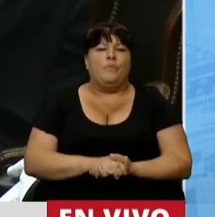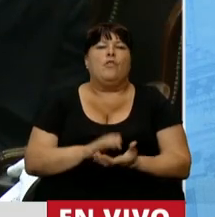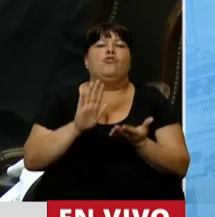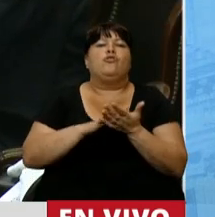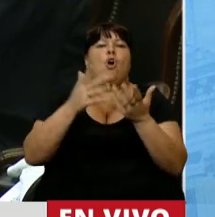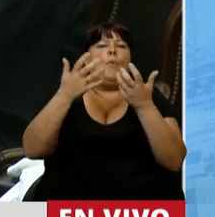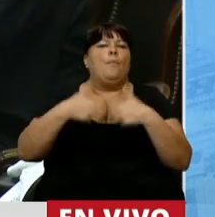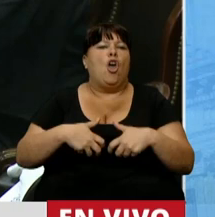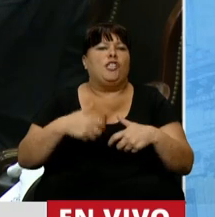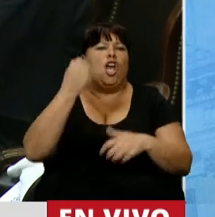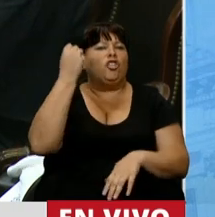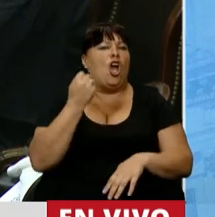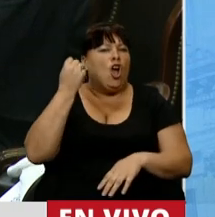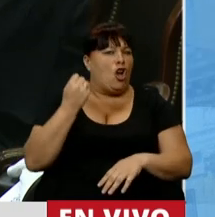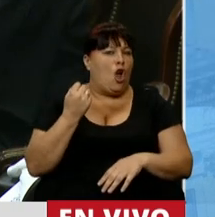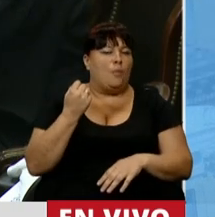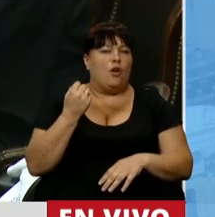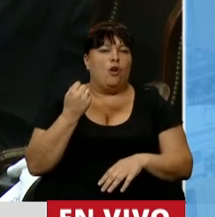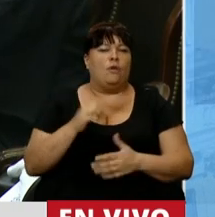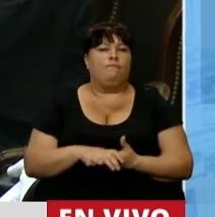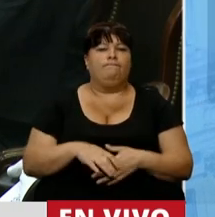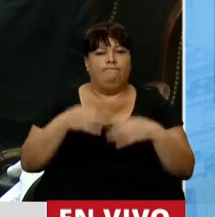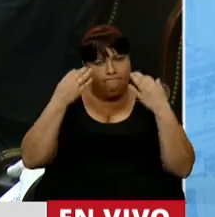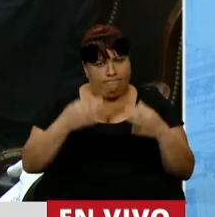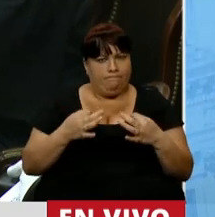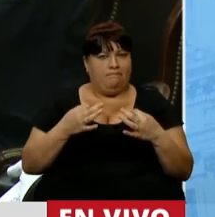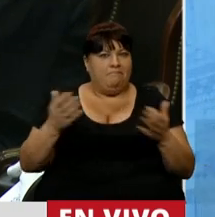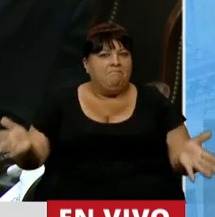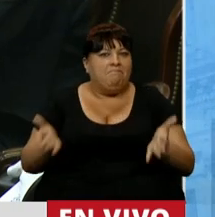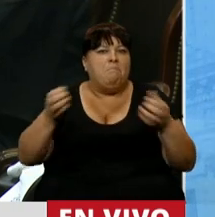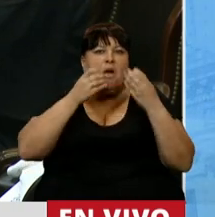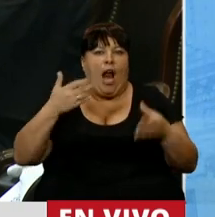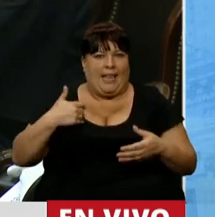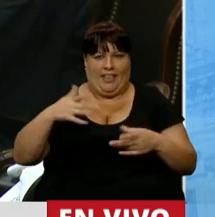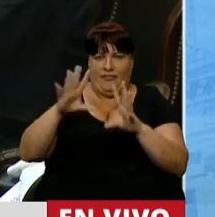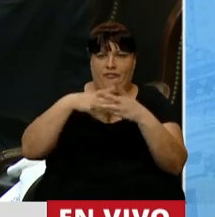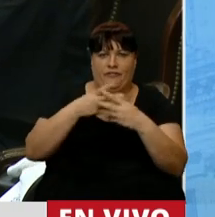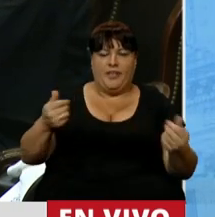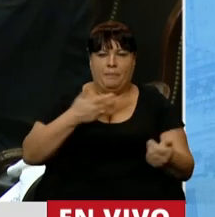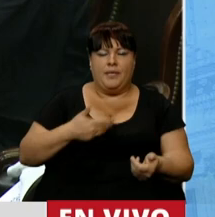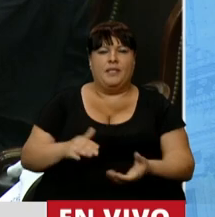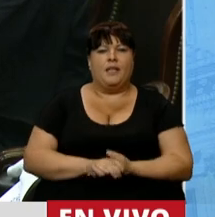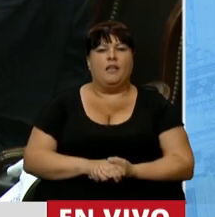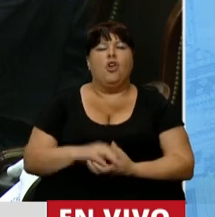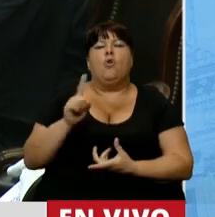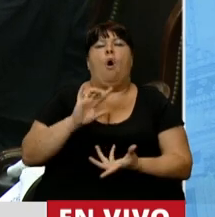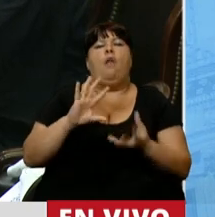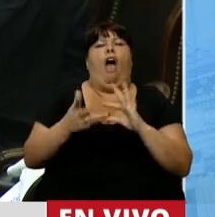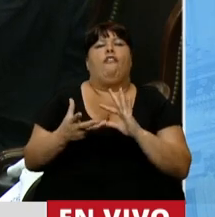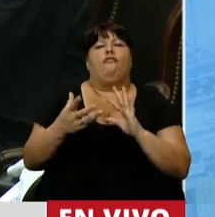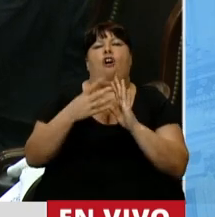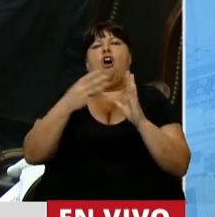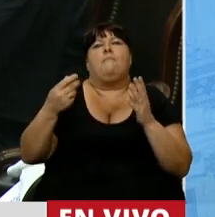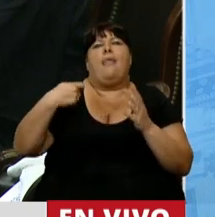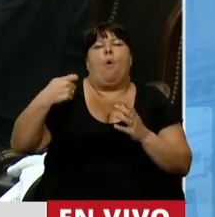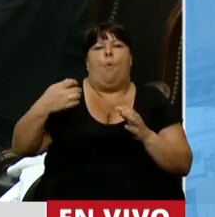marco de un proceso económico que definitivamente va a poner de pie a la Argentina. Y cierro con esto, presidente. No hay un modelo, no